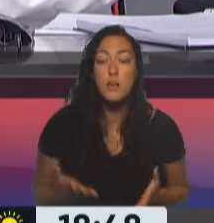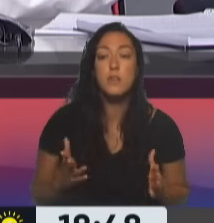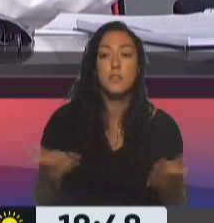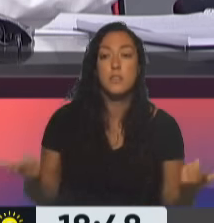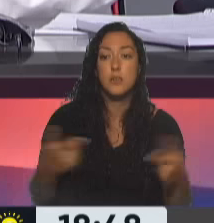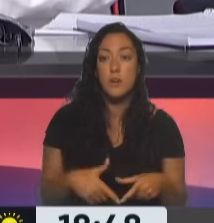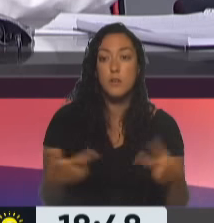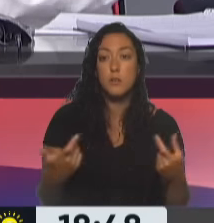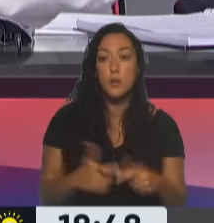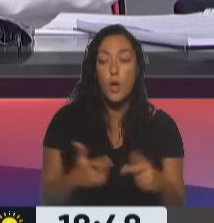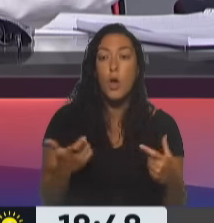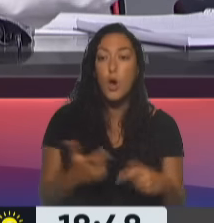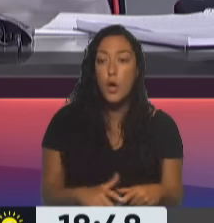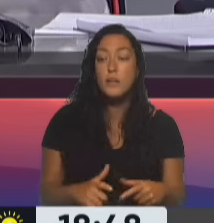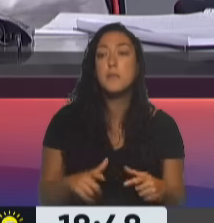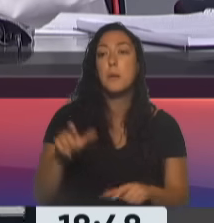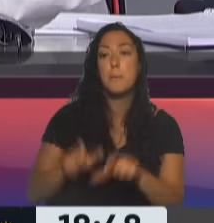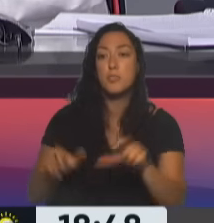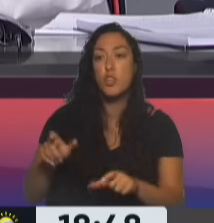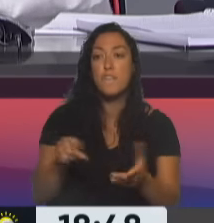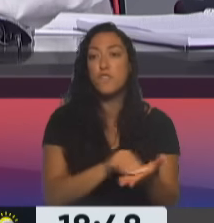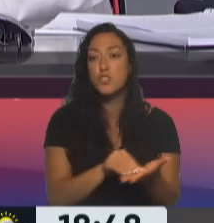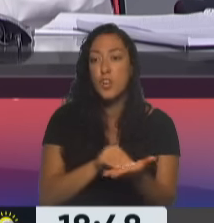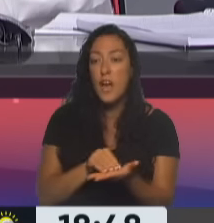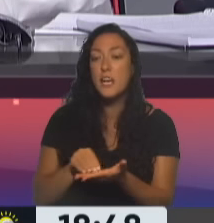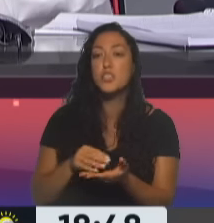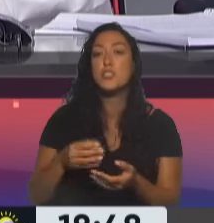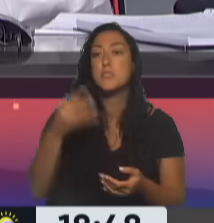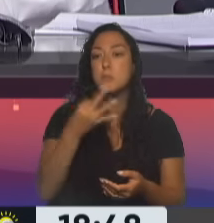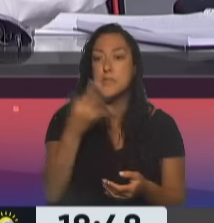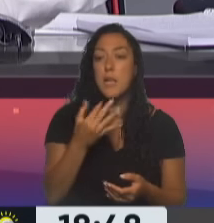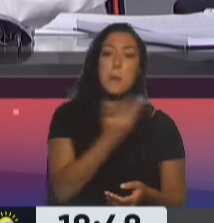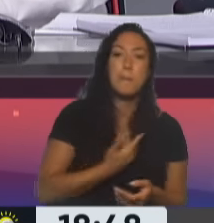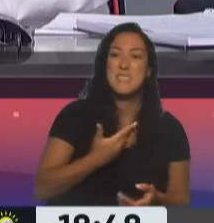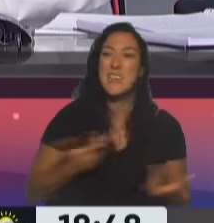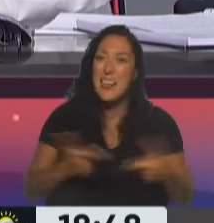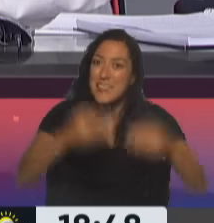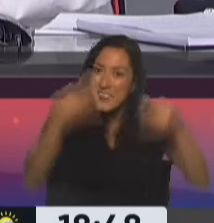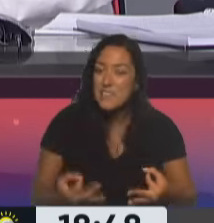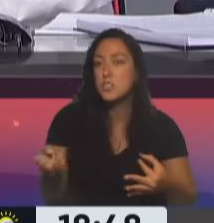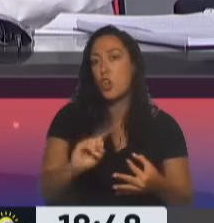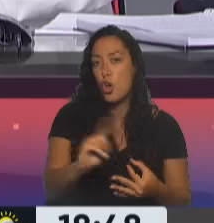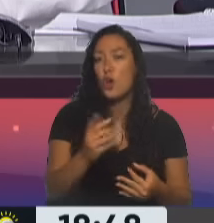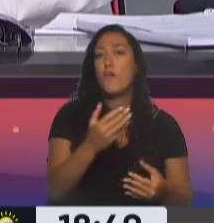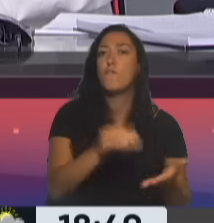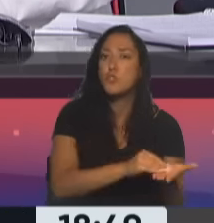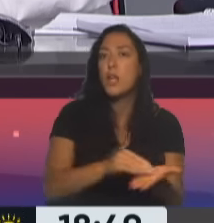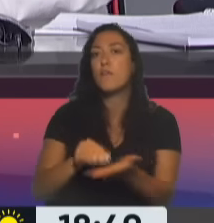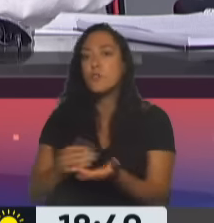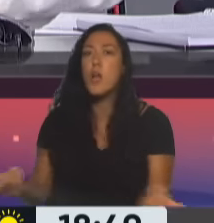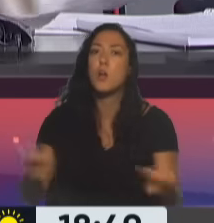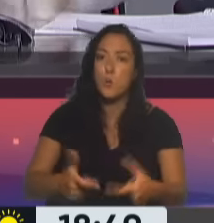están dando son de funcionarios, de enviados especiales, no claro. entre presidentes. Exacto. Estuvieron bastante